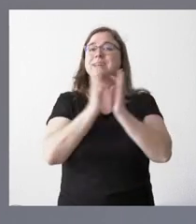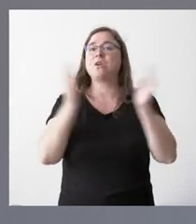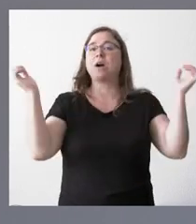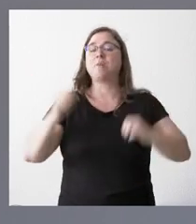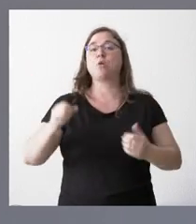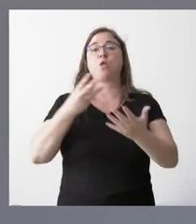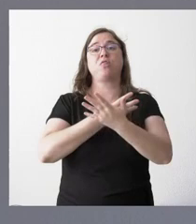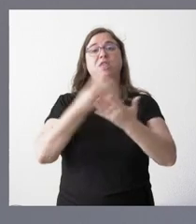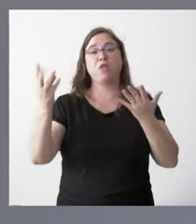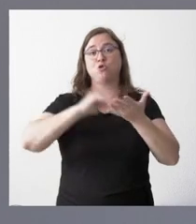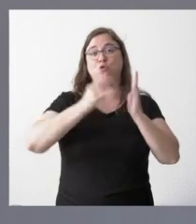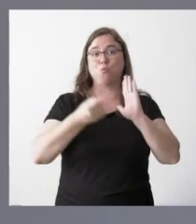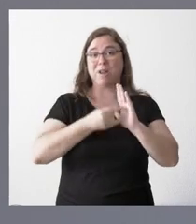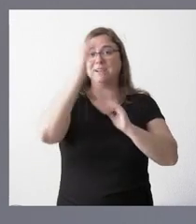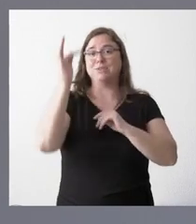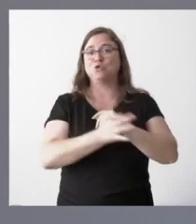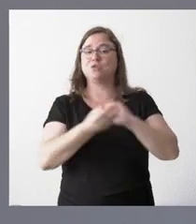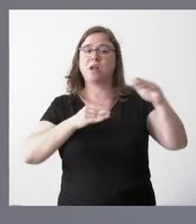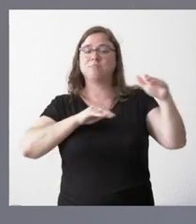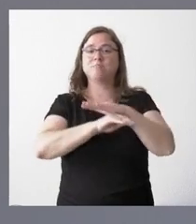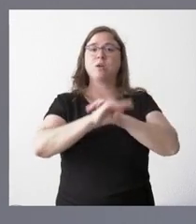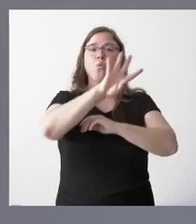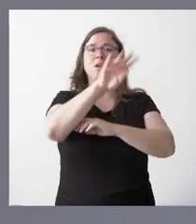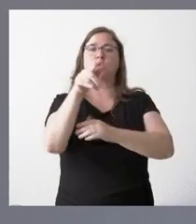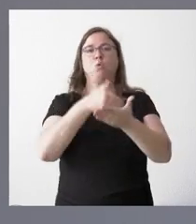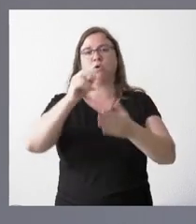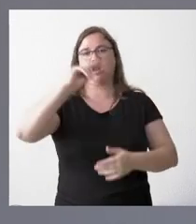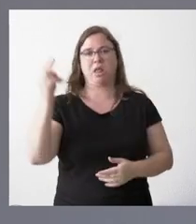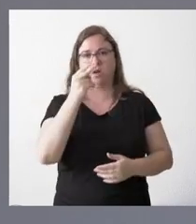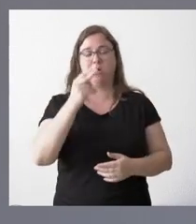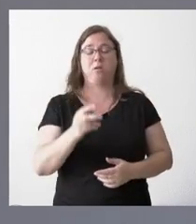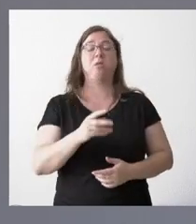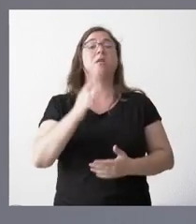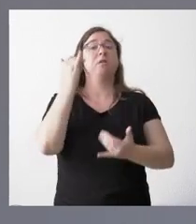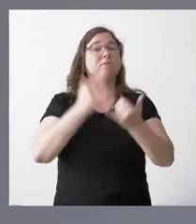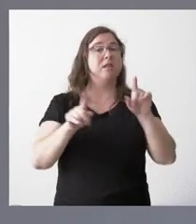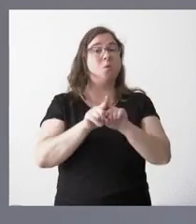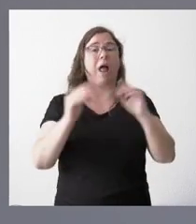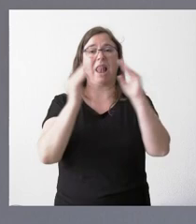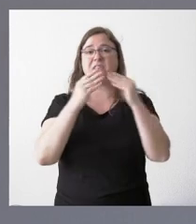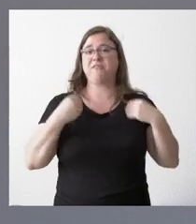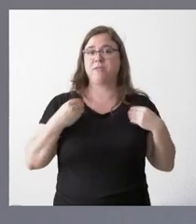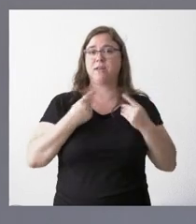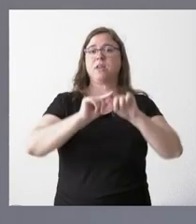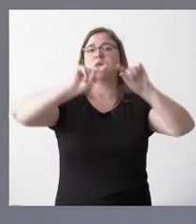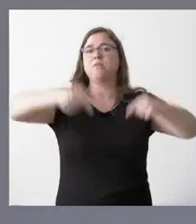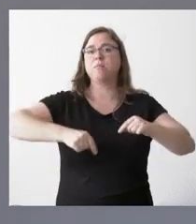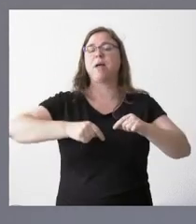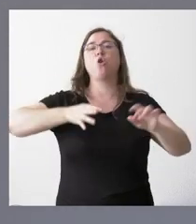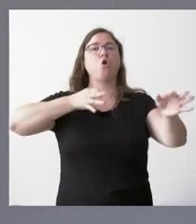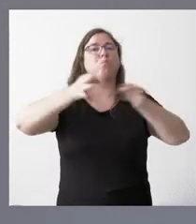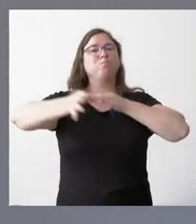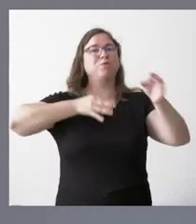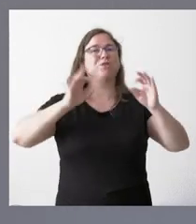18 planes con una inversión de 41 millones de euros. Y, finalmente, en el ámbito de la vivienda, se firmó el protocolo en